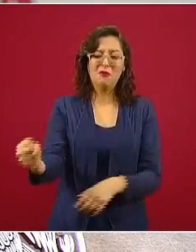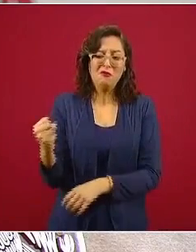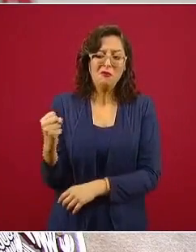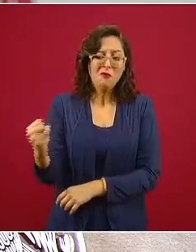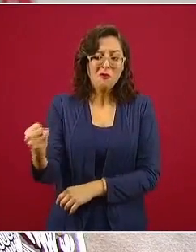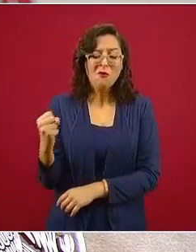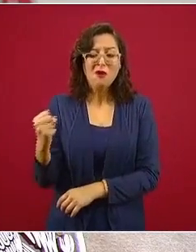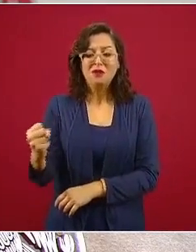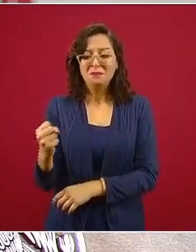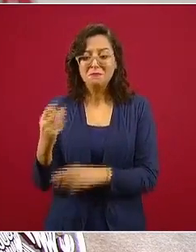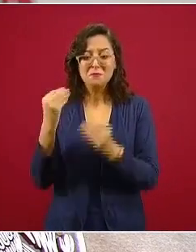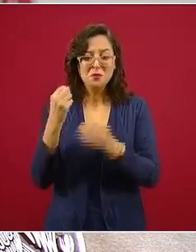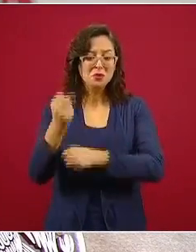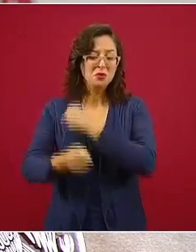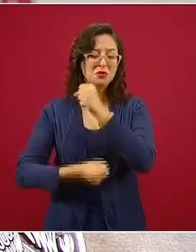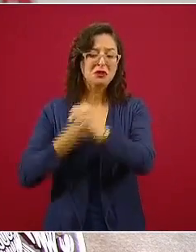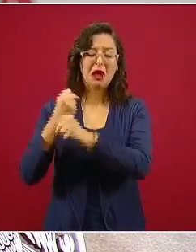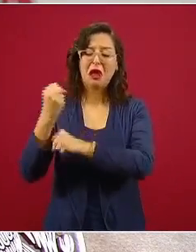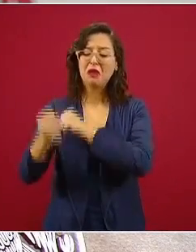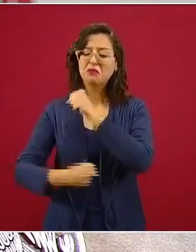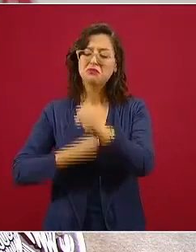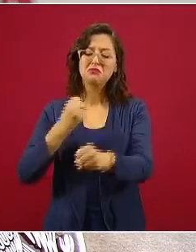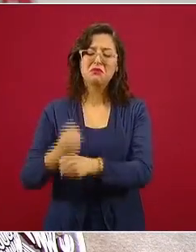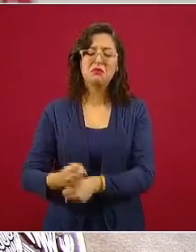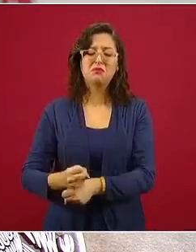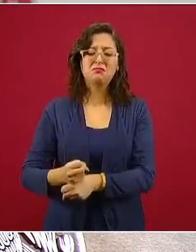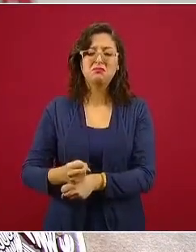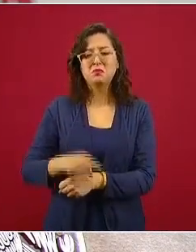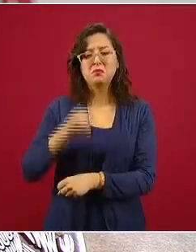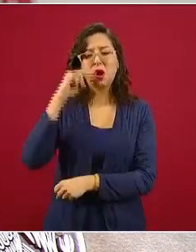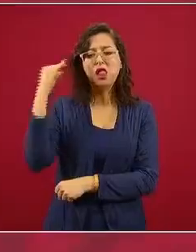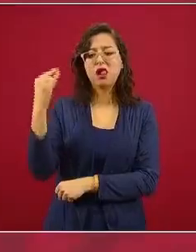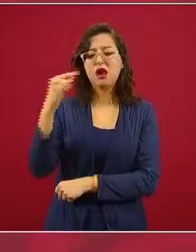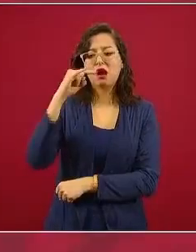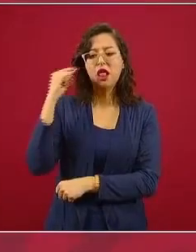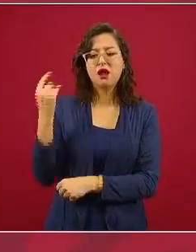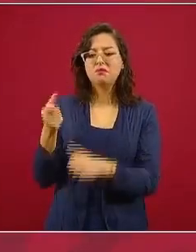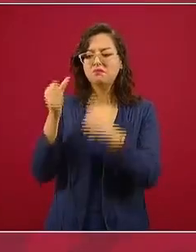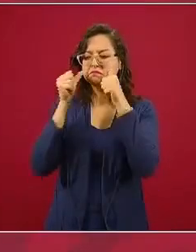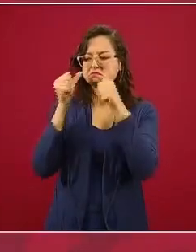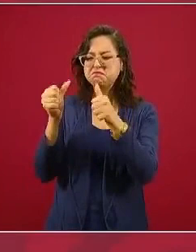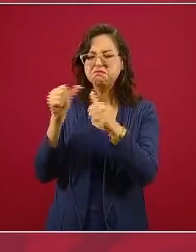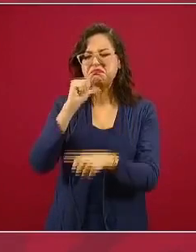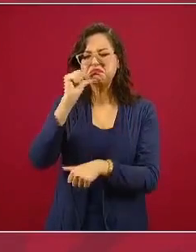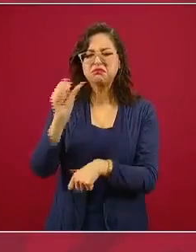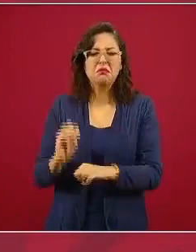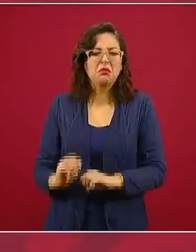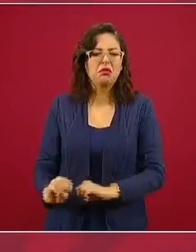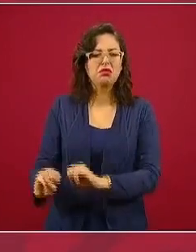Hubo tolerancia durante mucho tiempo. Por eso,